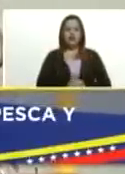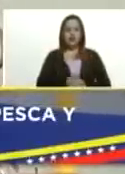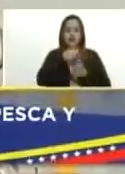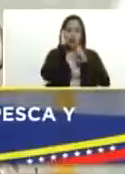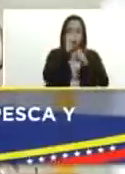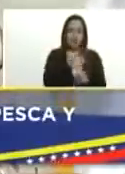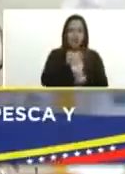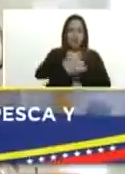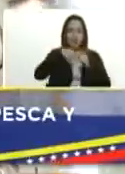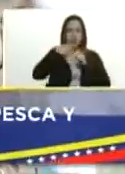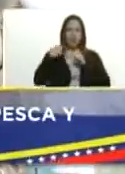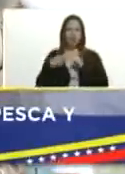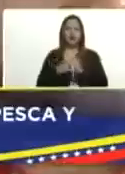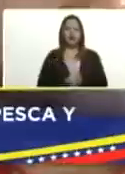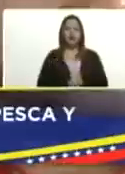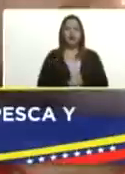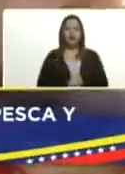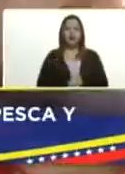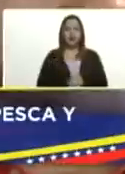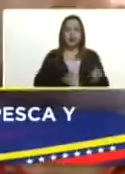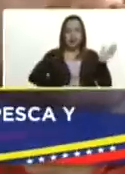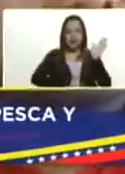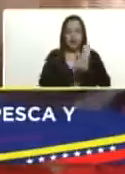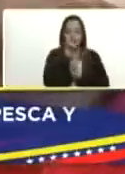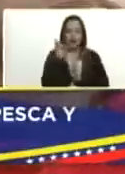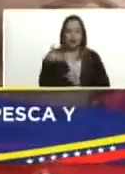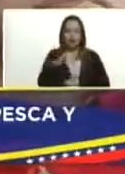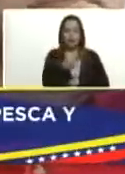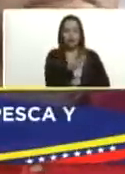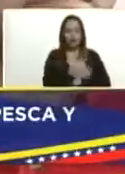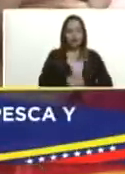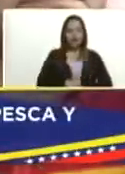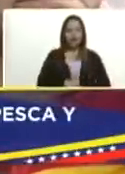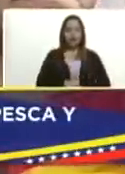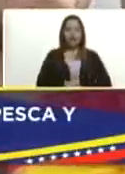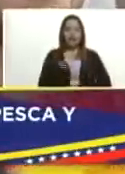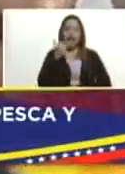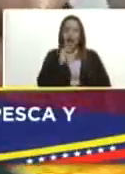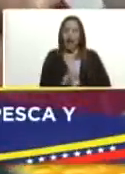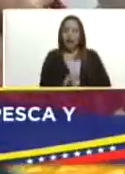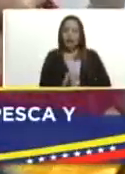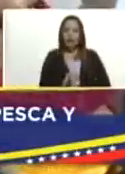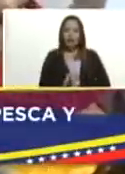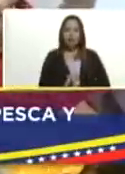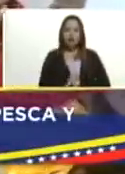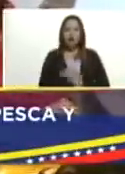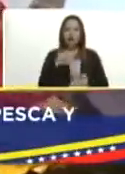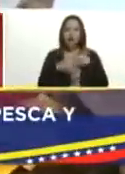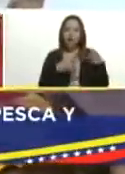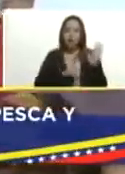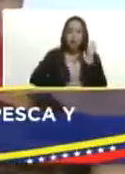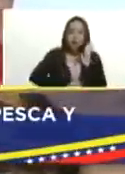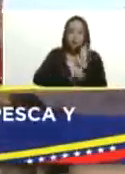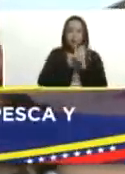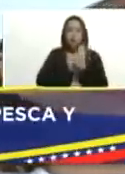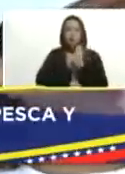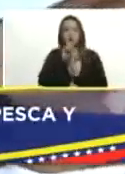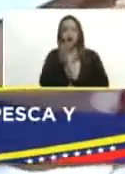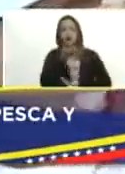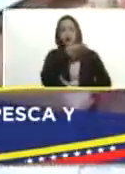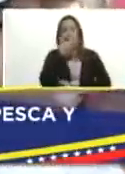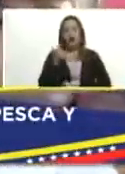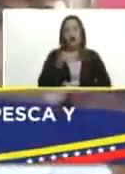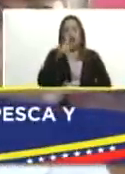pesca, de acuicultura. Hemos venido creciendo de manera sostenida. El